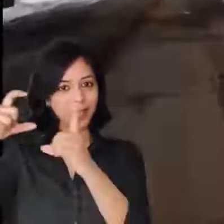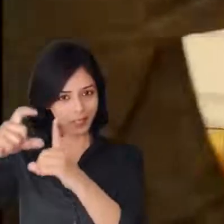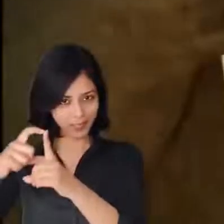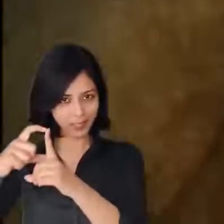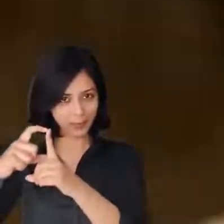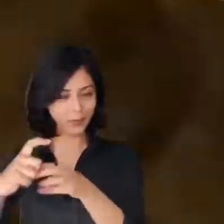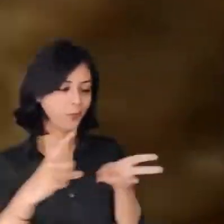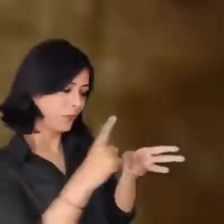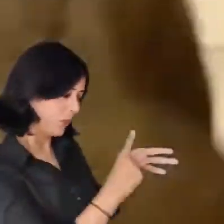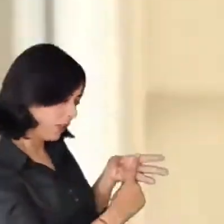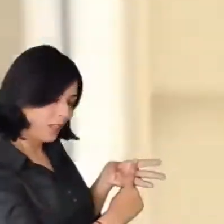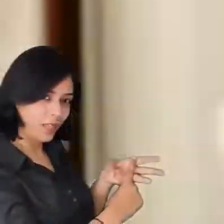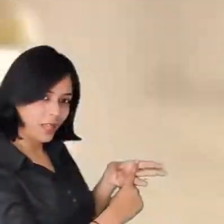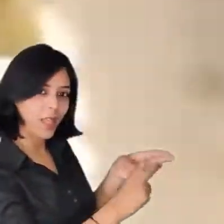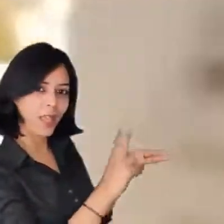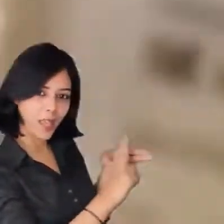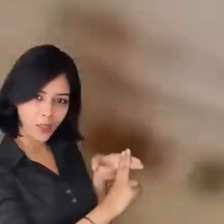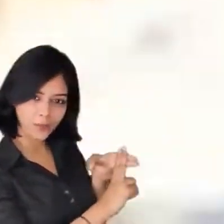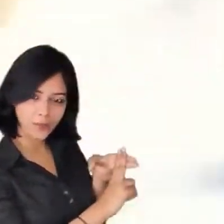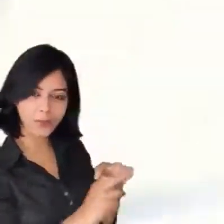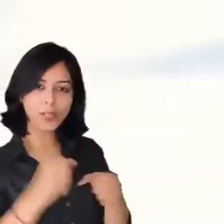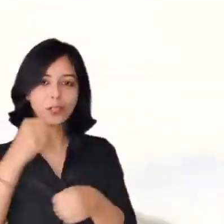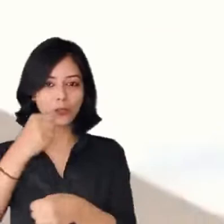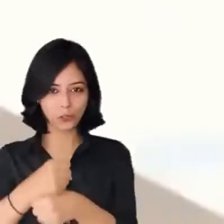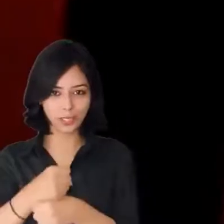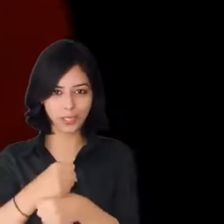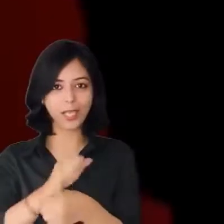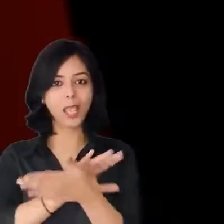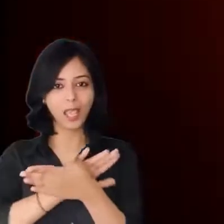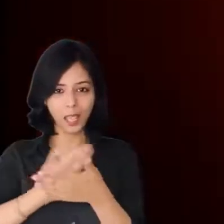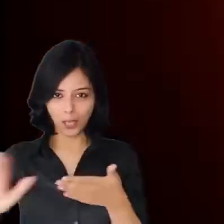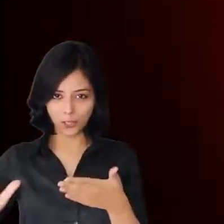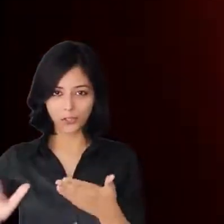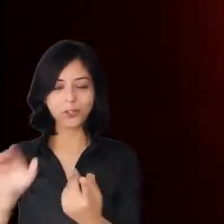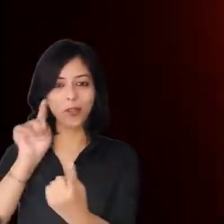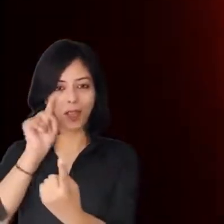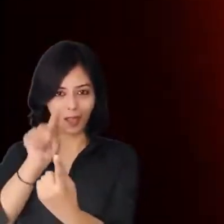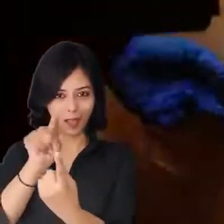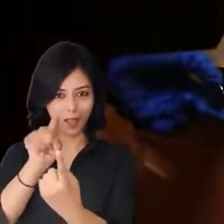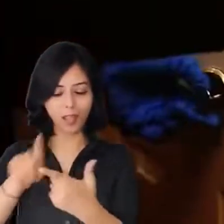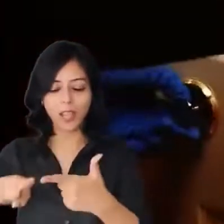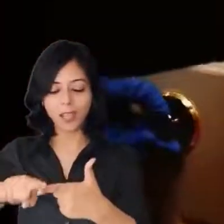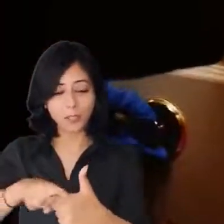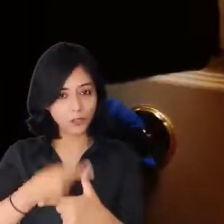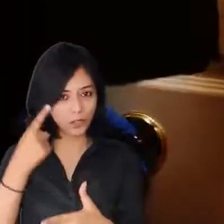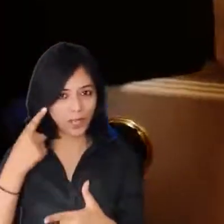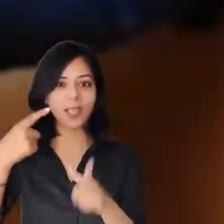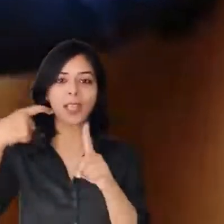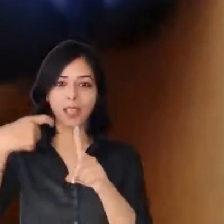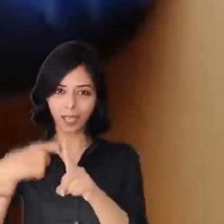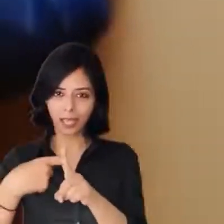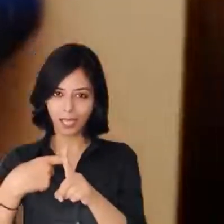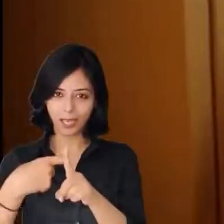Tras conseguir una orden, los investigadores fueron a la casa de Paxton Brown. Una vez dentro, hallaron el elemento de